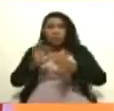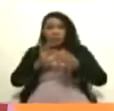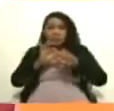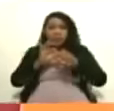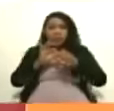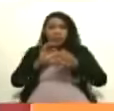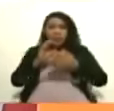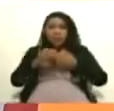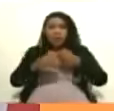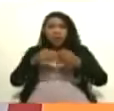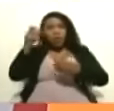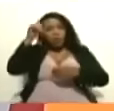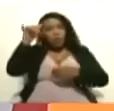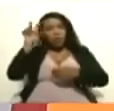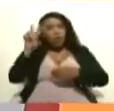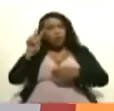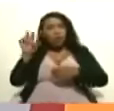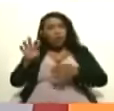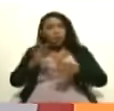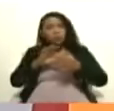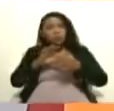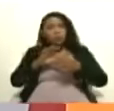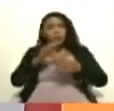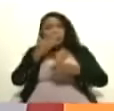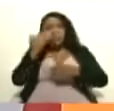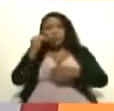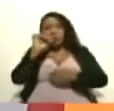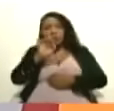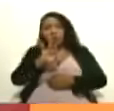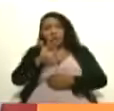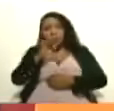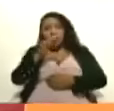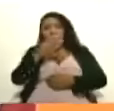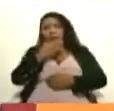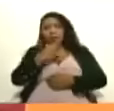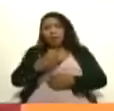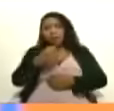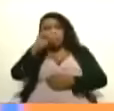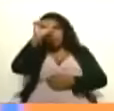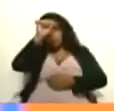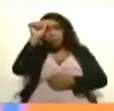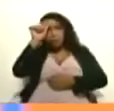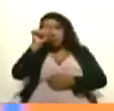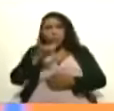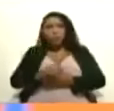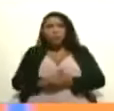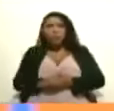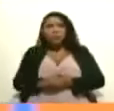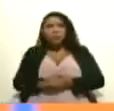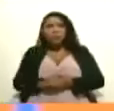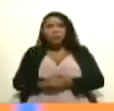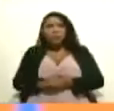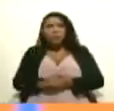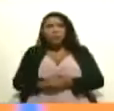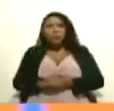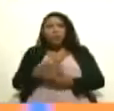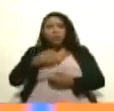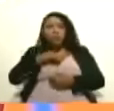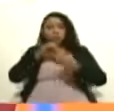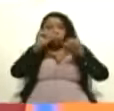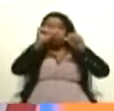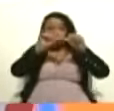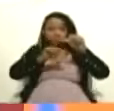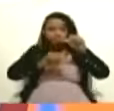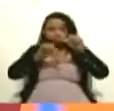la que dio el pueblo de Venezuela el pasado día domingo 3 de diciembre hemos revisado los